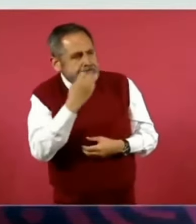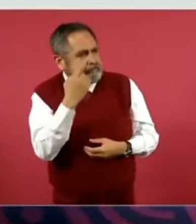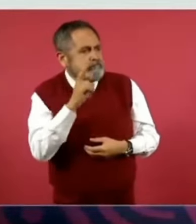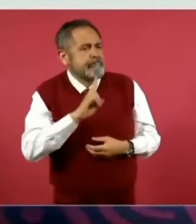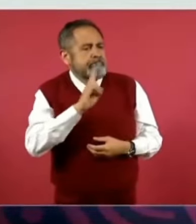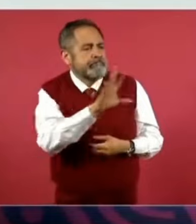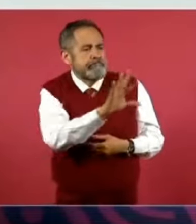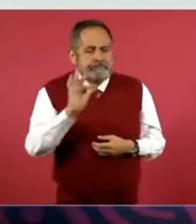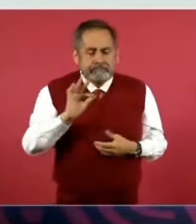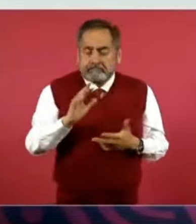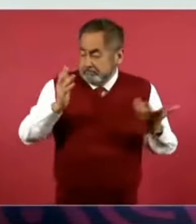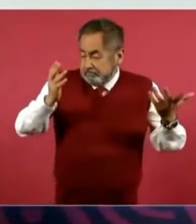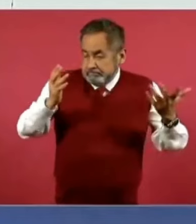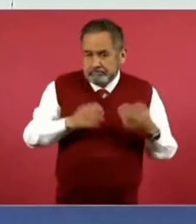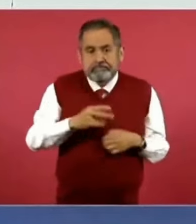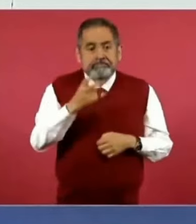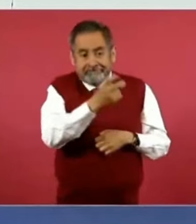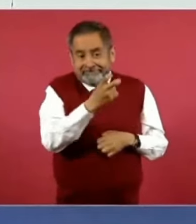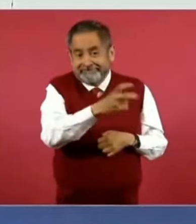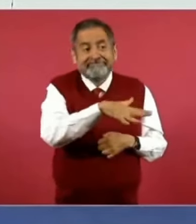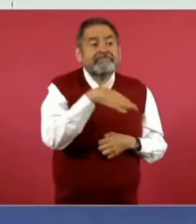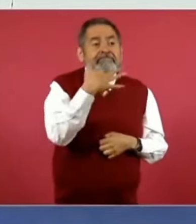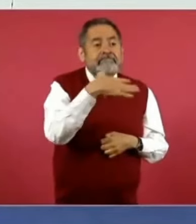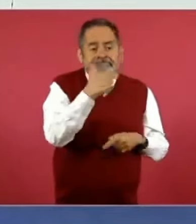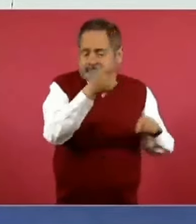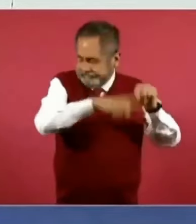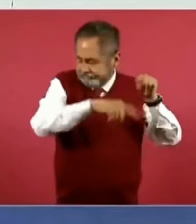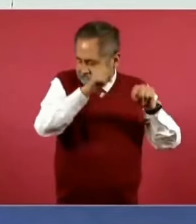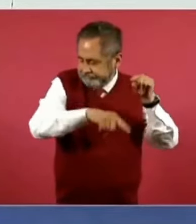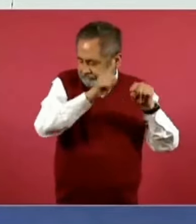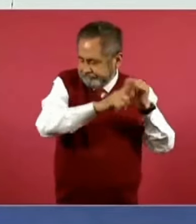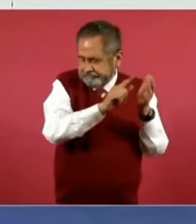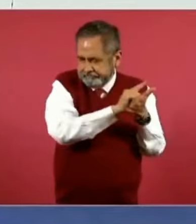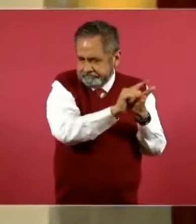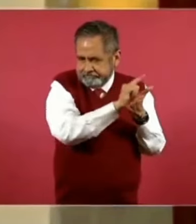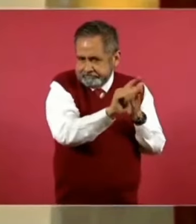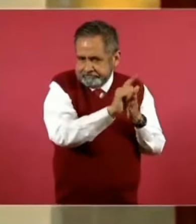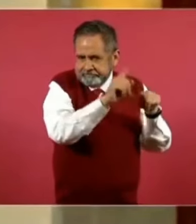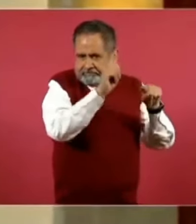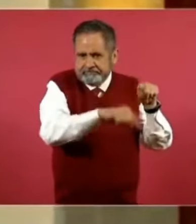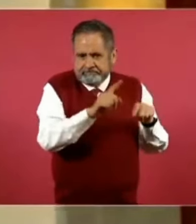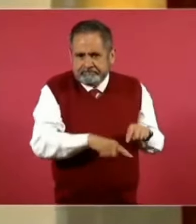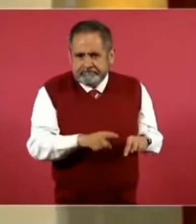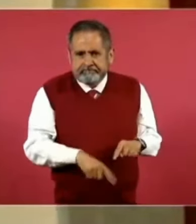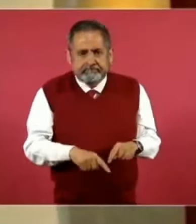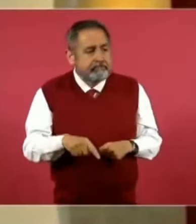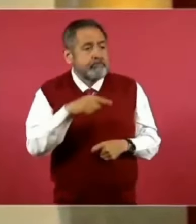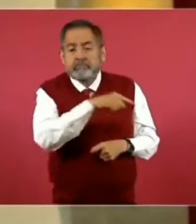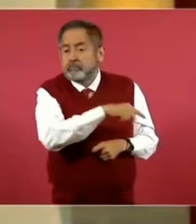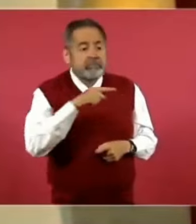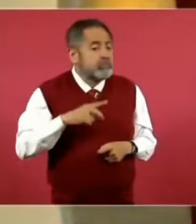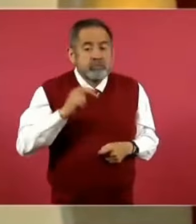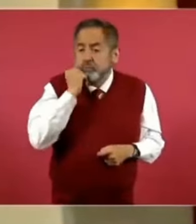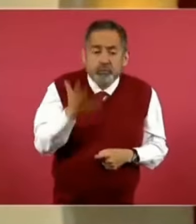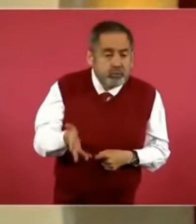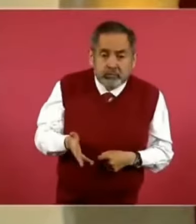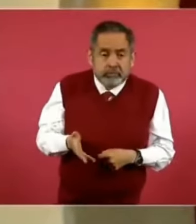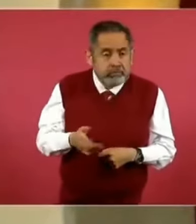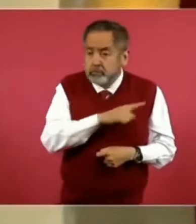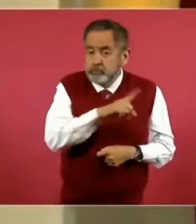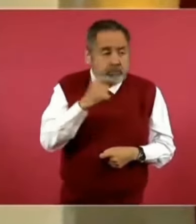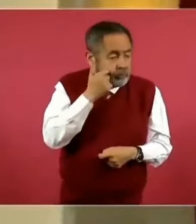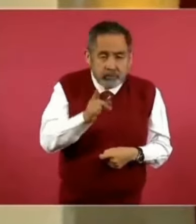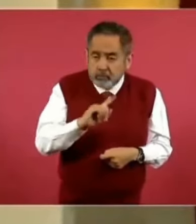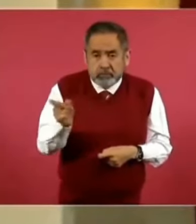puede limpiar de corrupción el poder judicial Pero eso no quieren que suceda